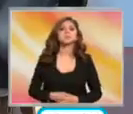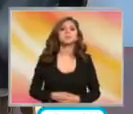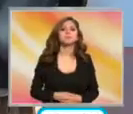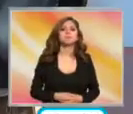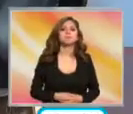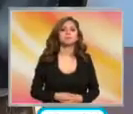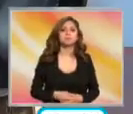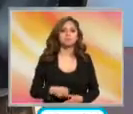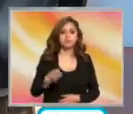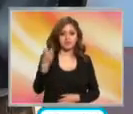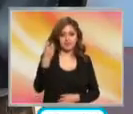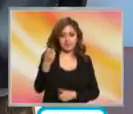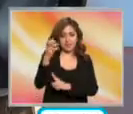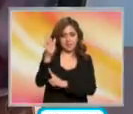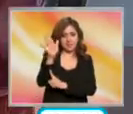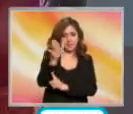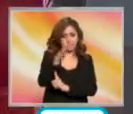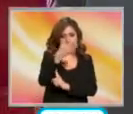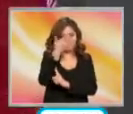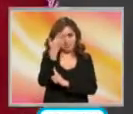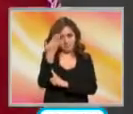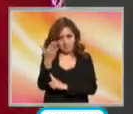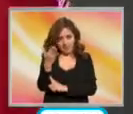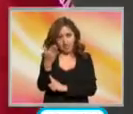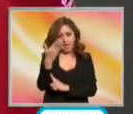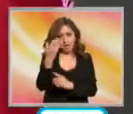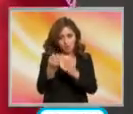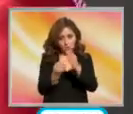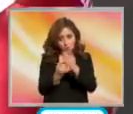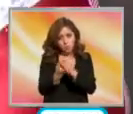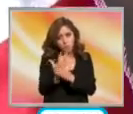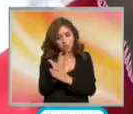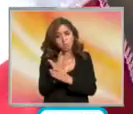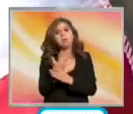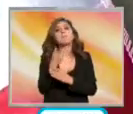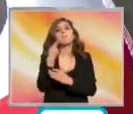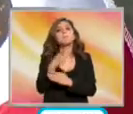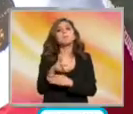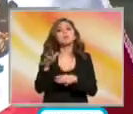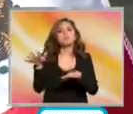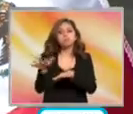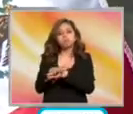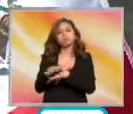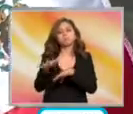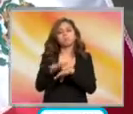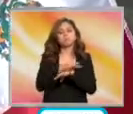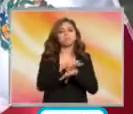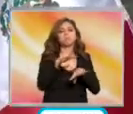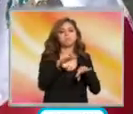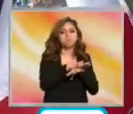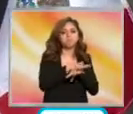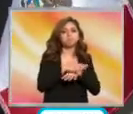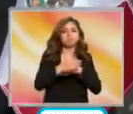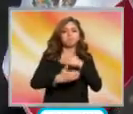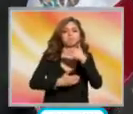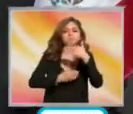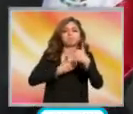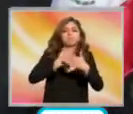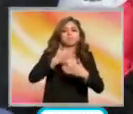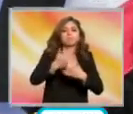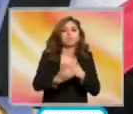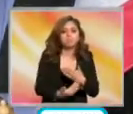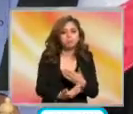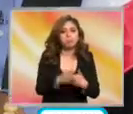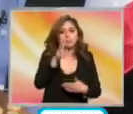Pues mira, Bienvenido. aquí está nuestra bandera. gracias. Aquí está nuestra bandera, la actual, Claro. que ha tenido muchas modificaciones a lo largo de su